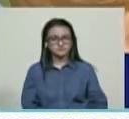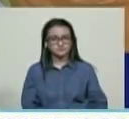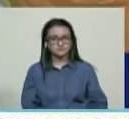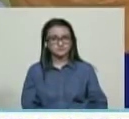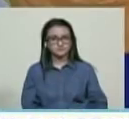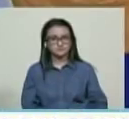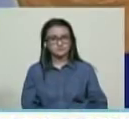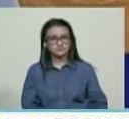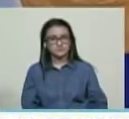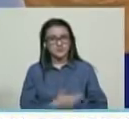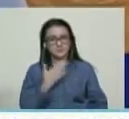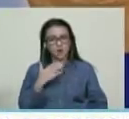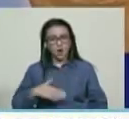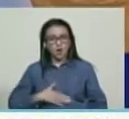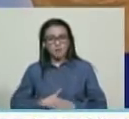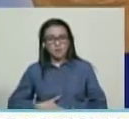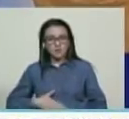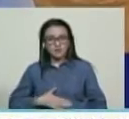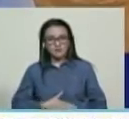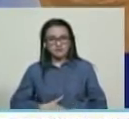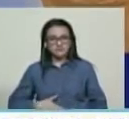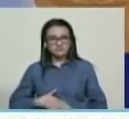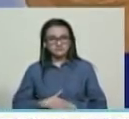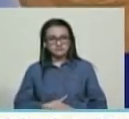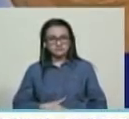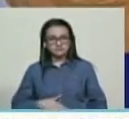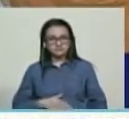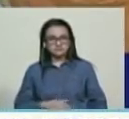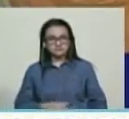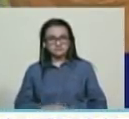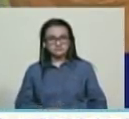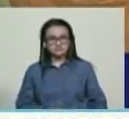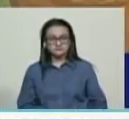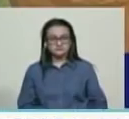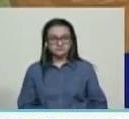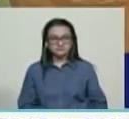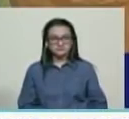Prefirió la comodidad y los halagos de los godos,